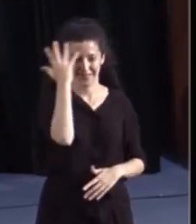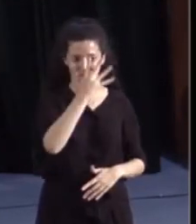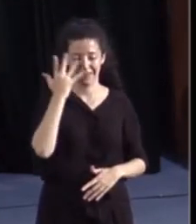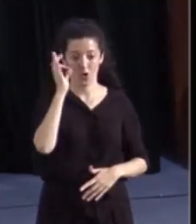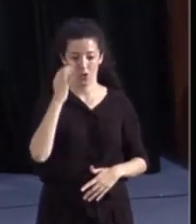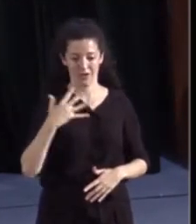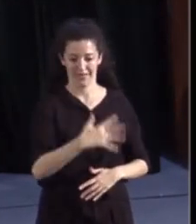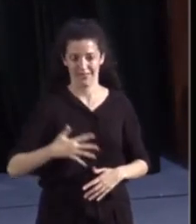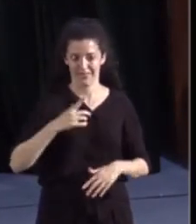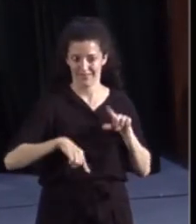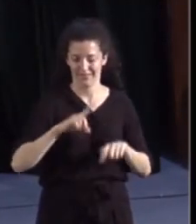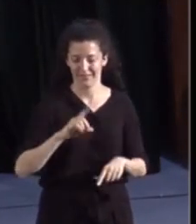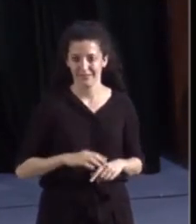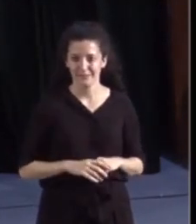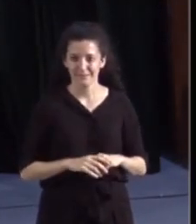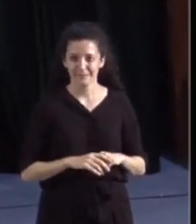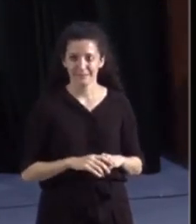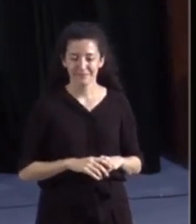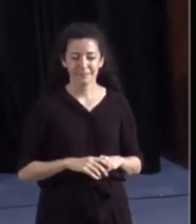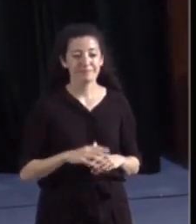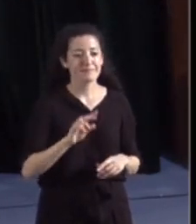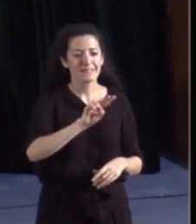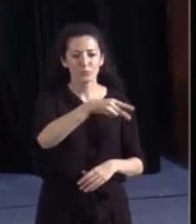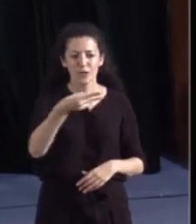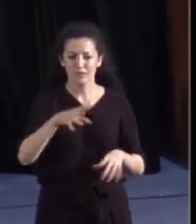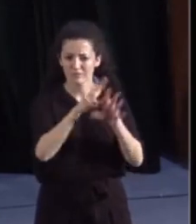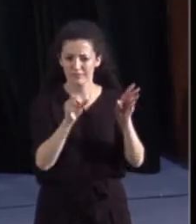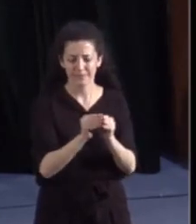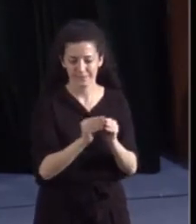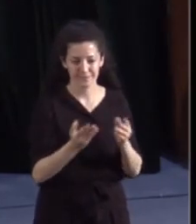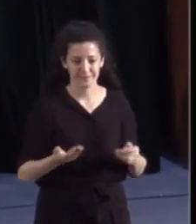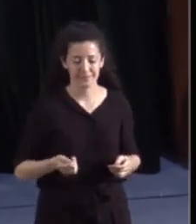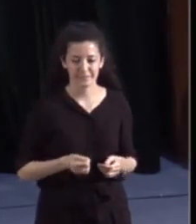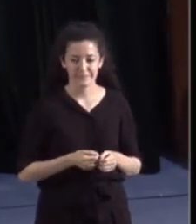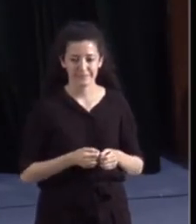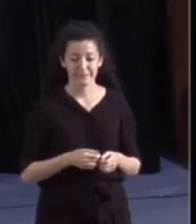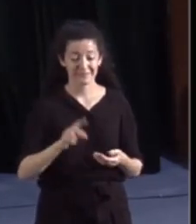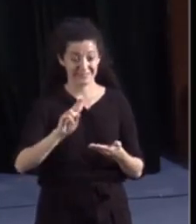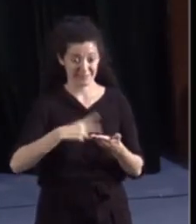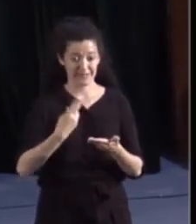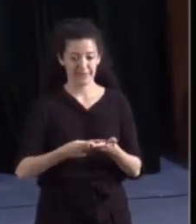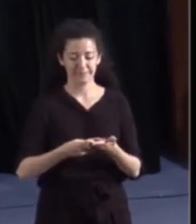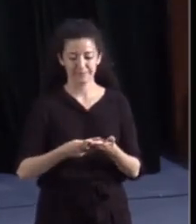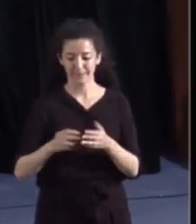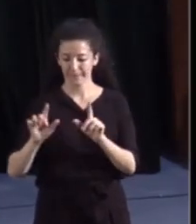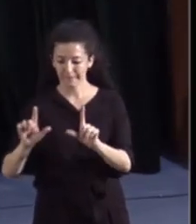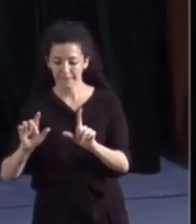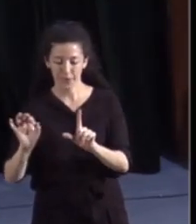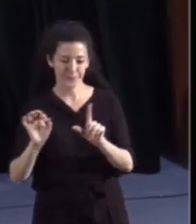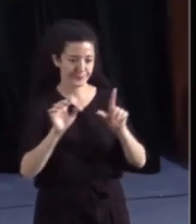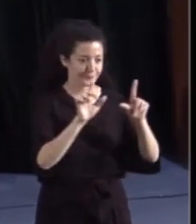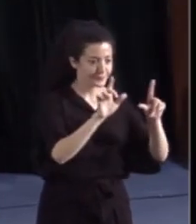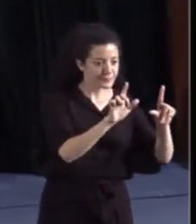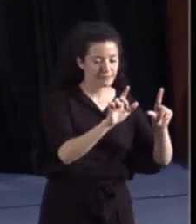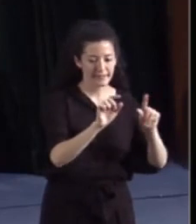4 formatos y los resultados es la posición y el tamaño de la intérprete va a afectar el